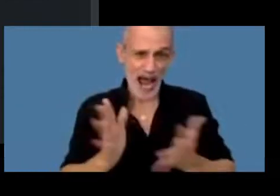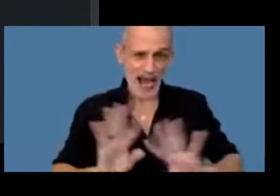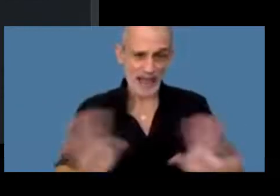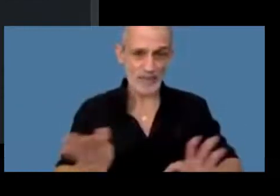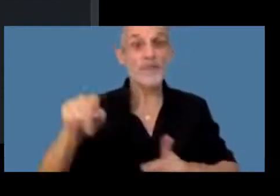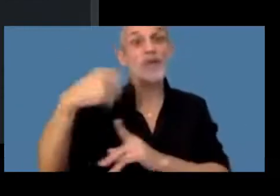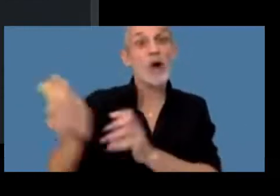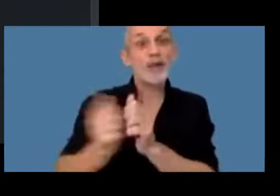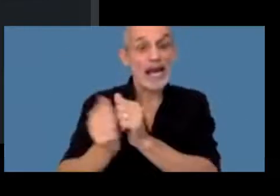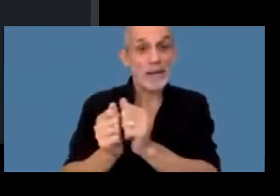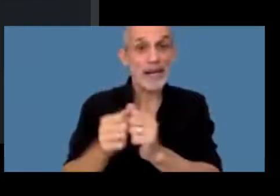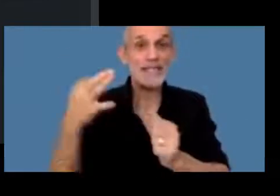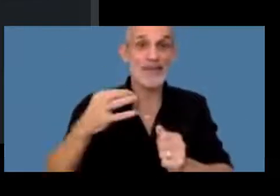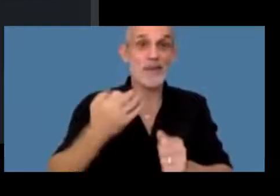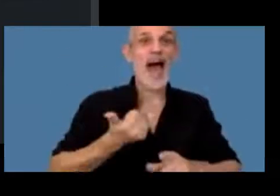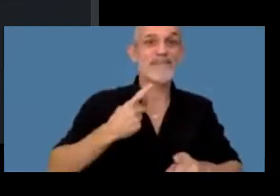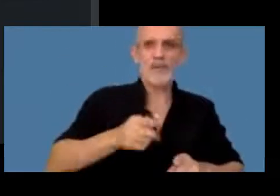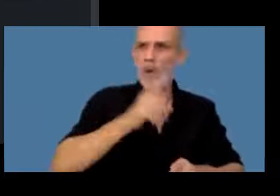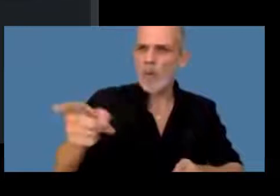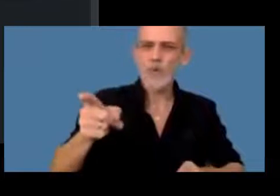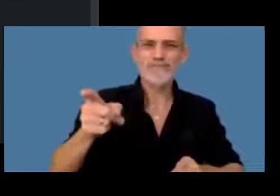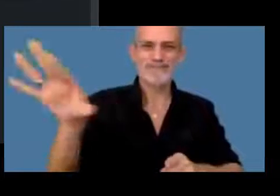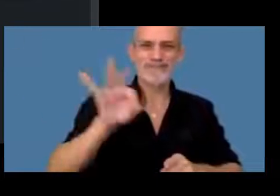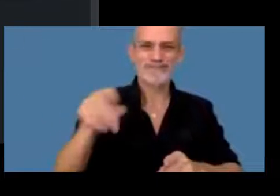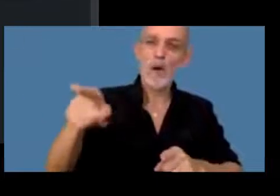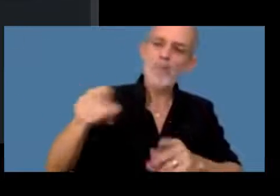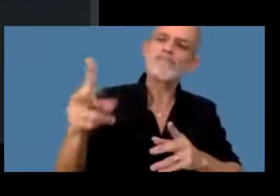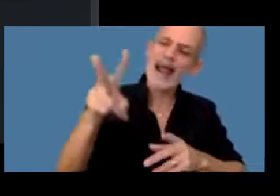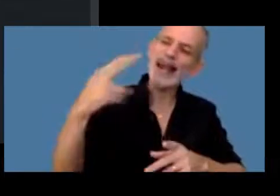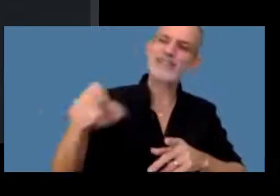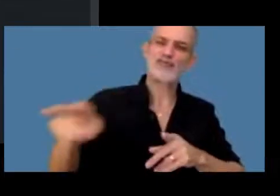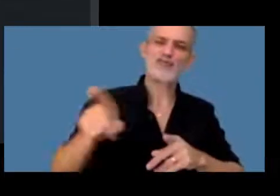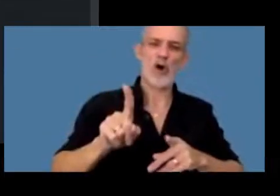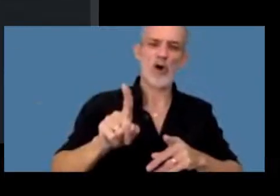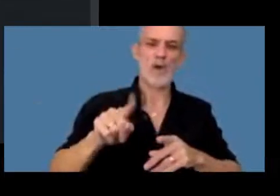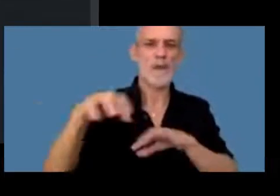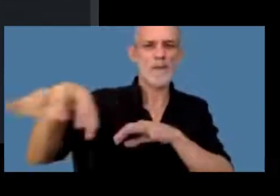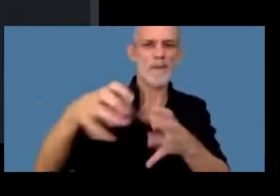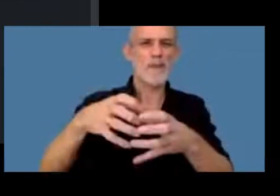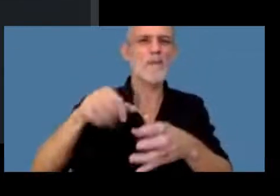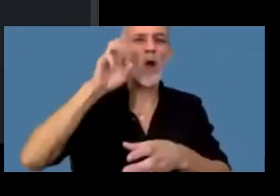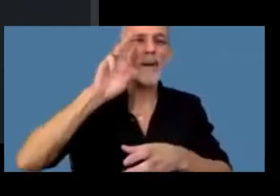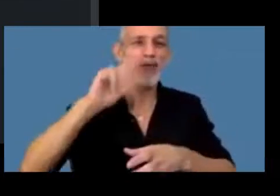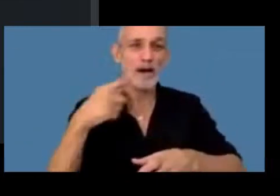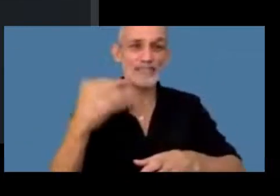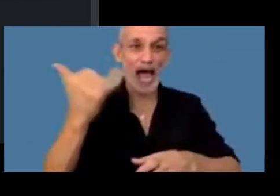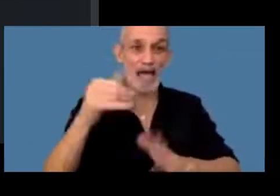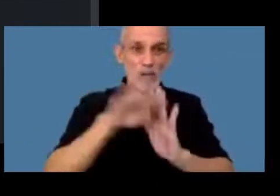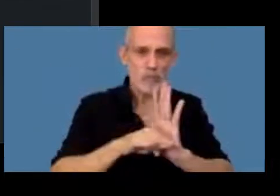ser designadas por la AFIP, digamos, ¿no? En regímenes de retención, en este área de proveedores. Hay regímenes de recaudación a nivel